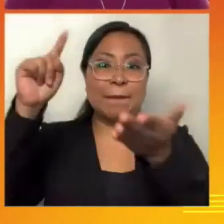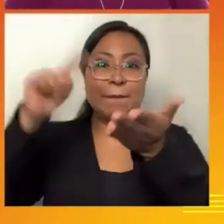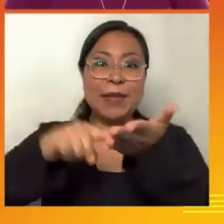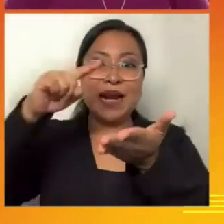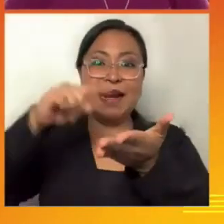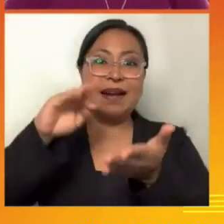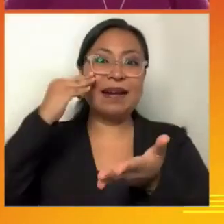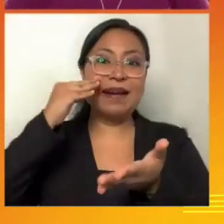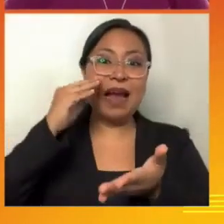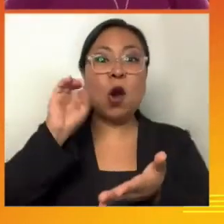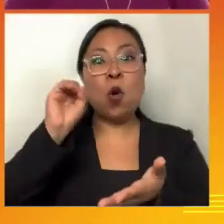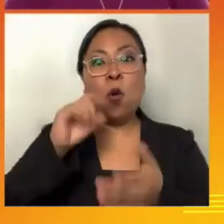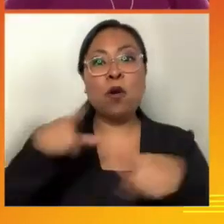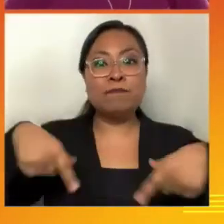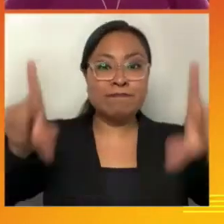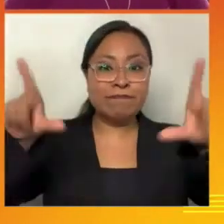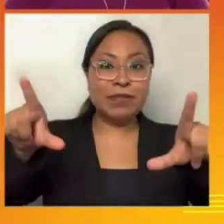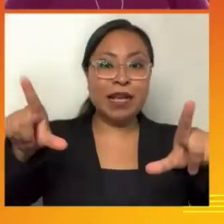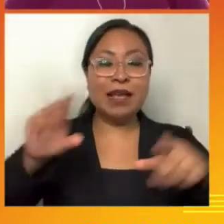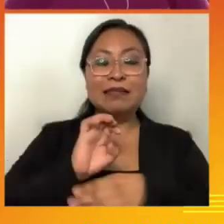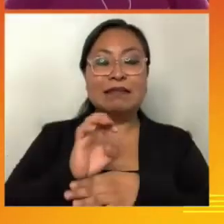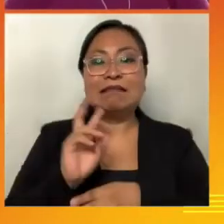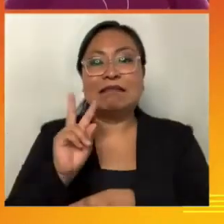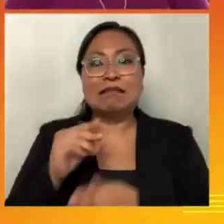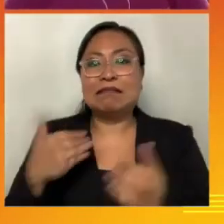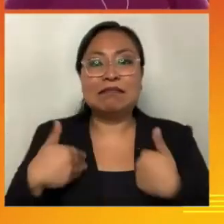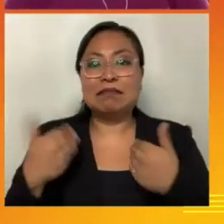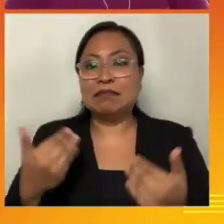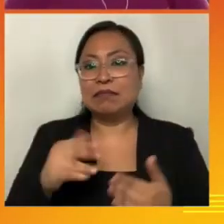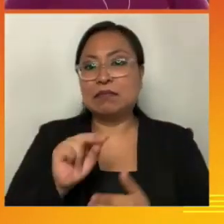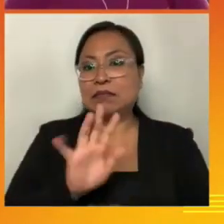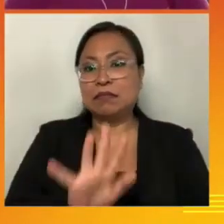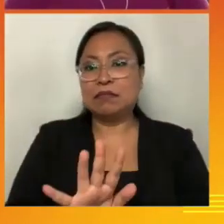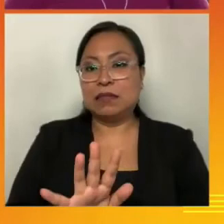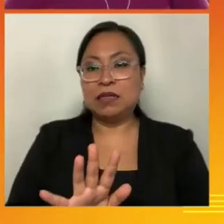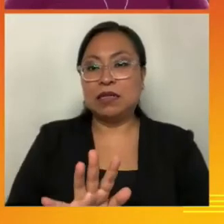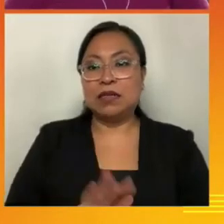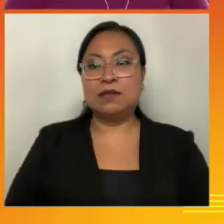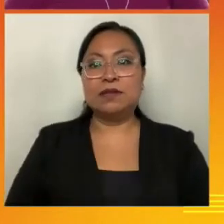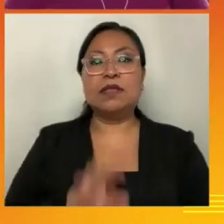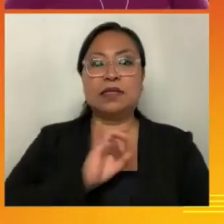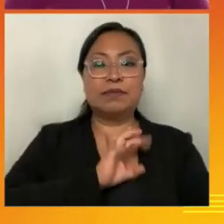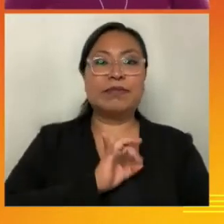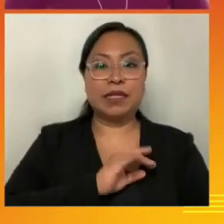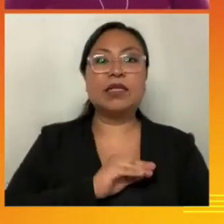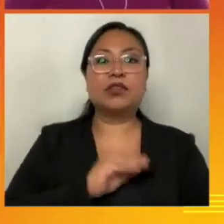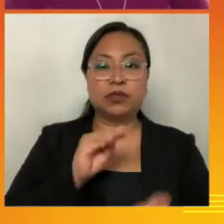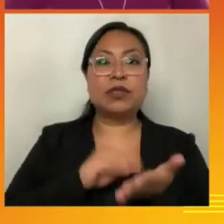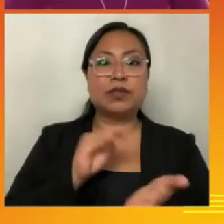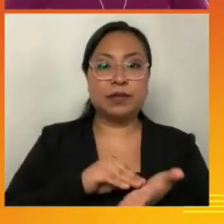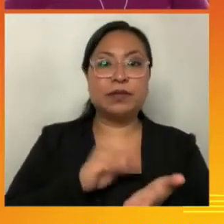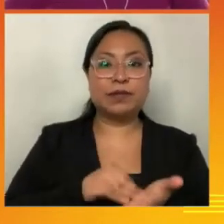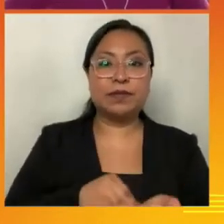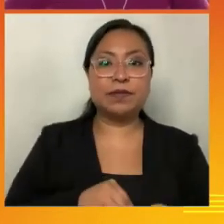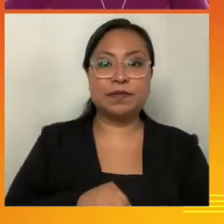o meter los datos directamente a alguna página, por la desconfianza que hay todavía en las